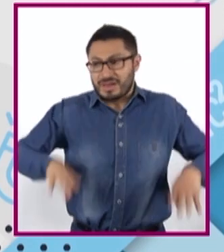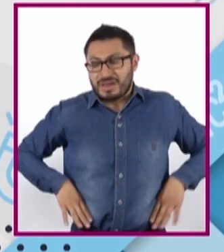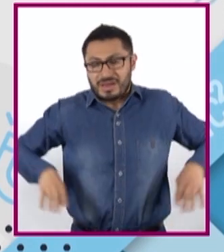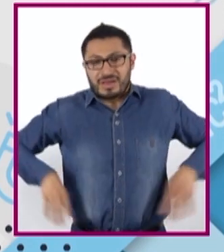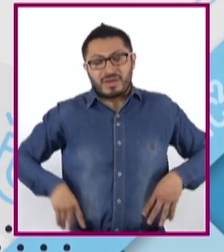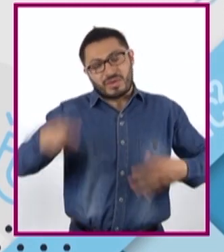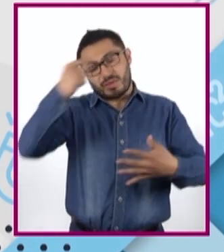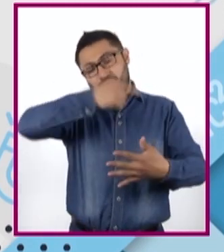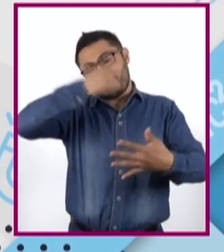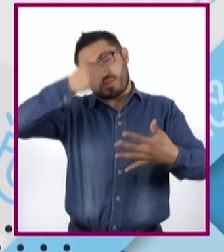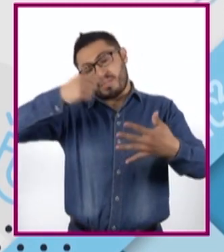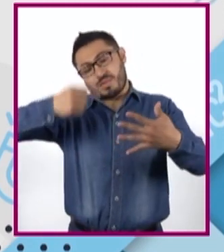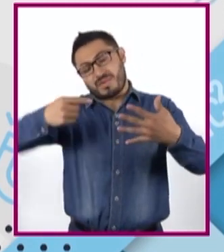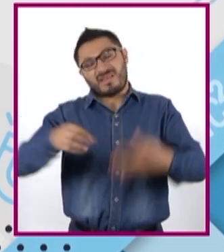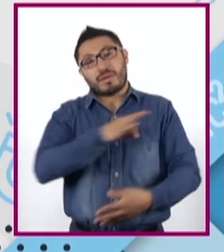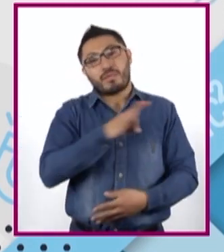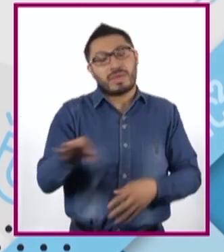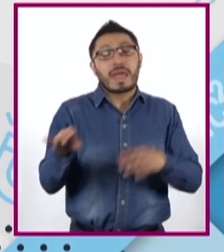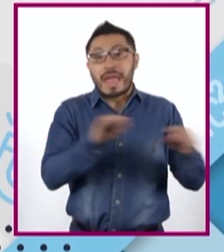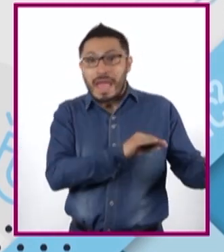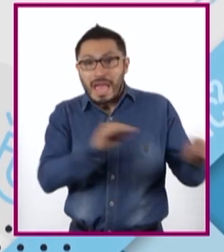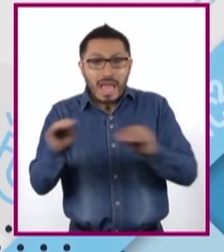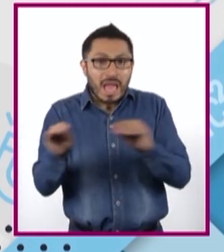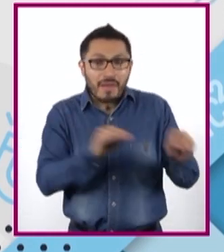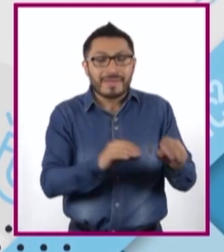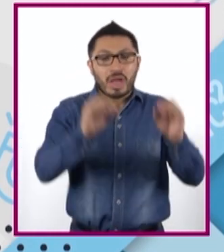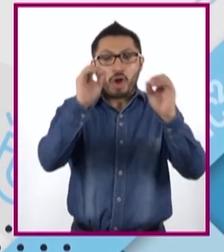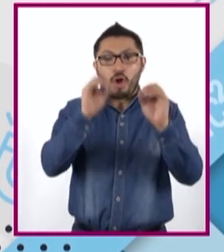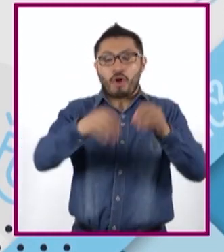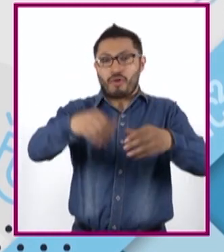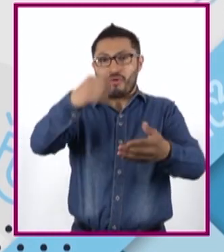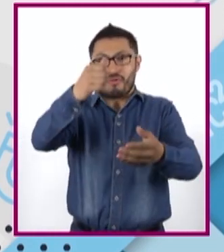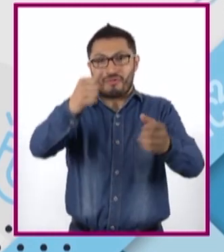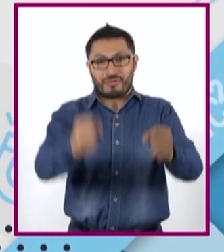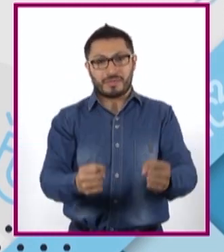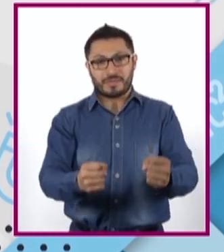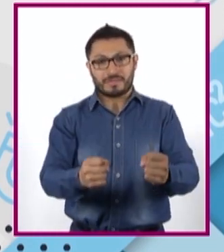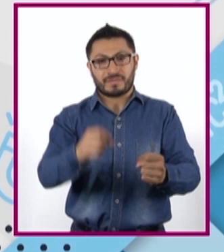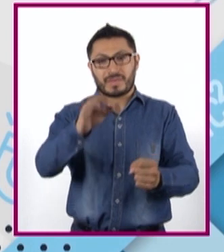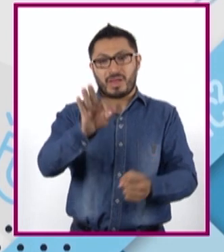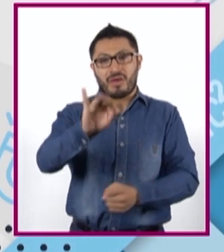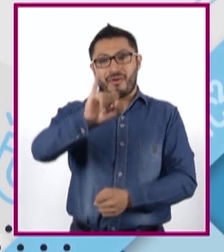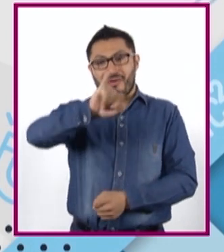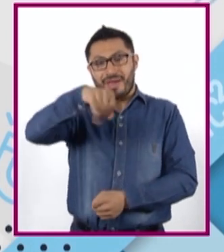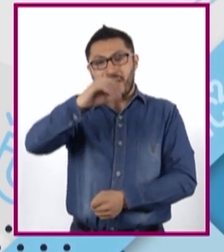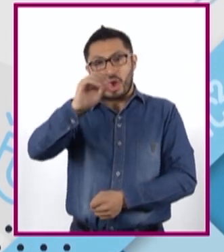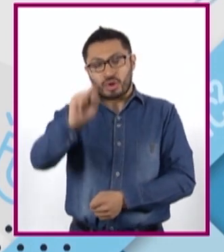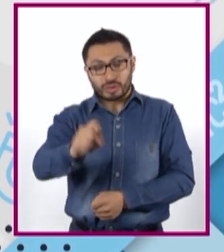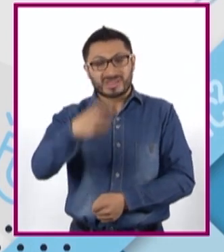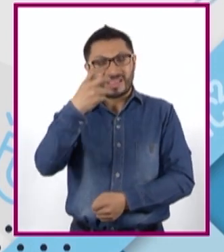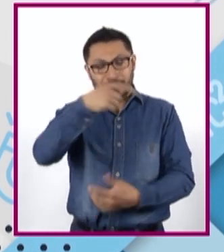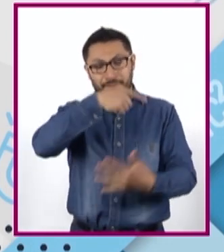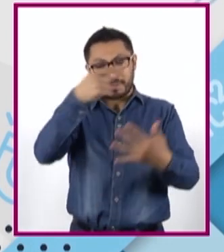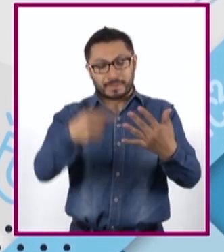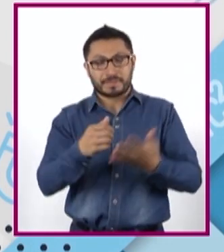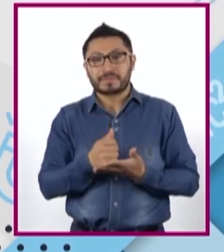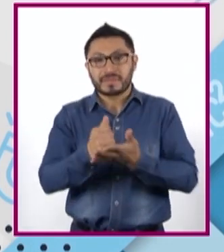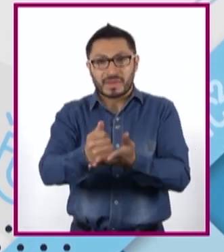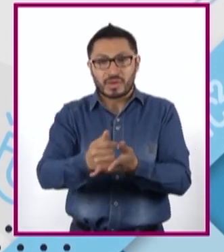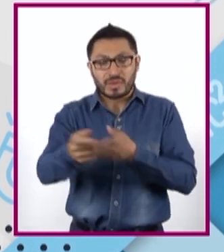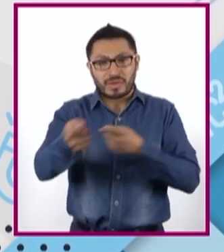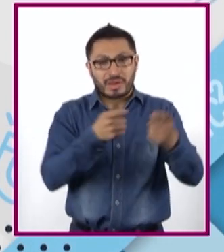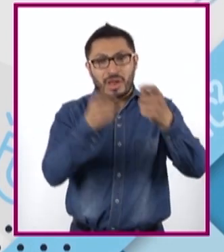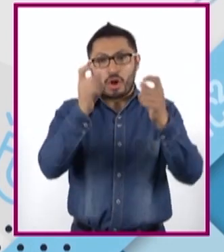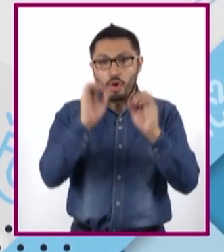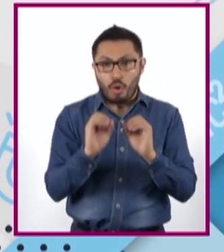de elementos que pueden ser móviles o fijos. Estos elementos permiten dirigir, regular o